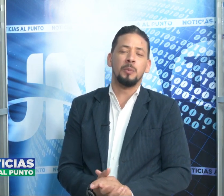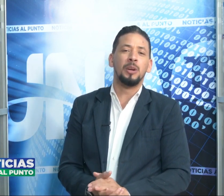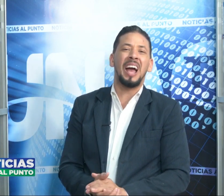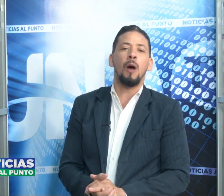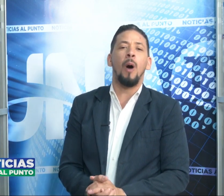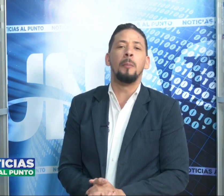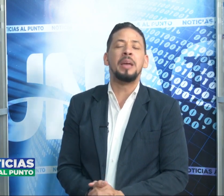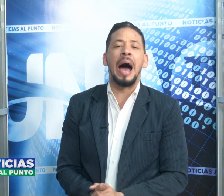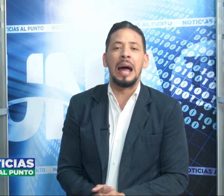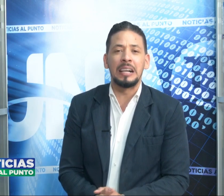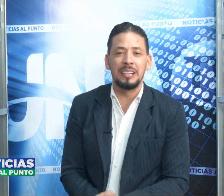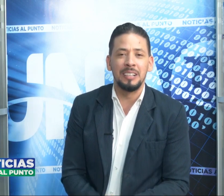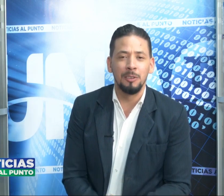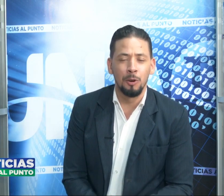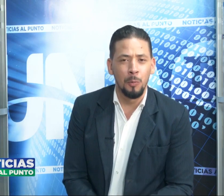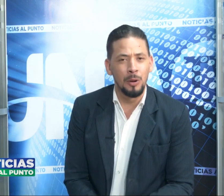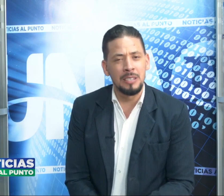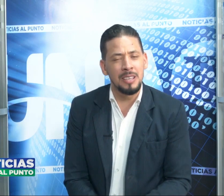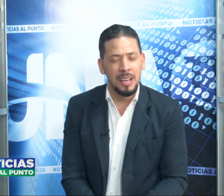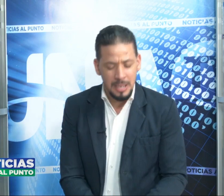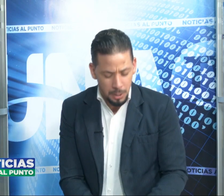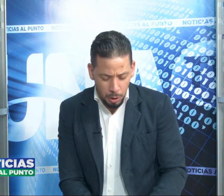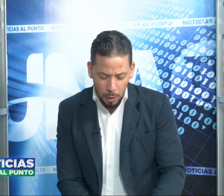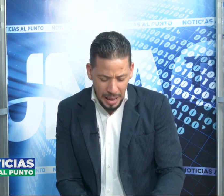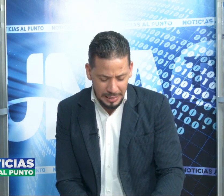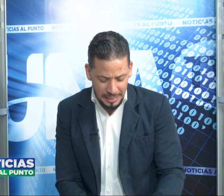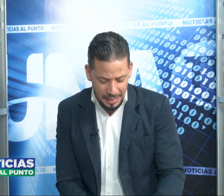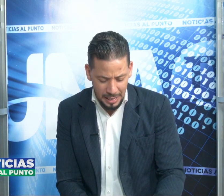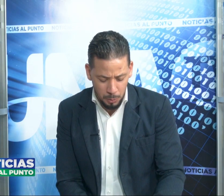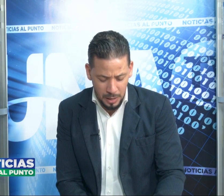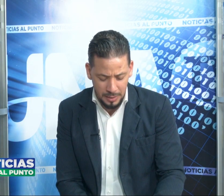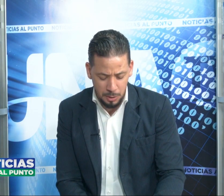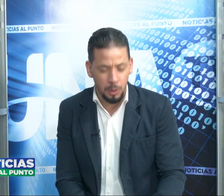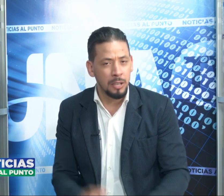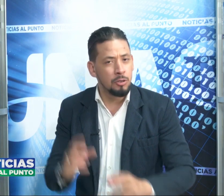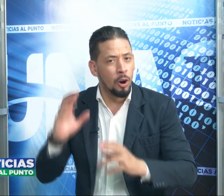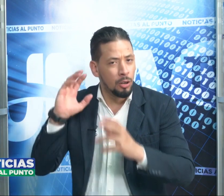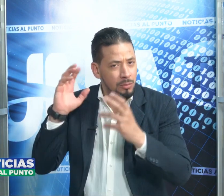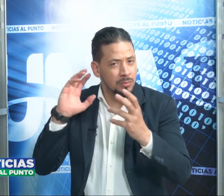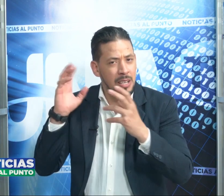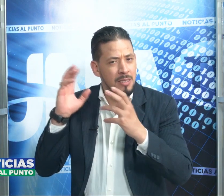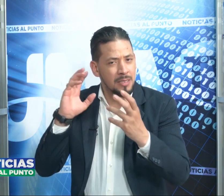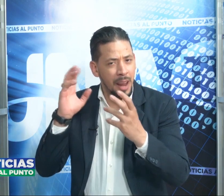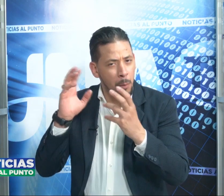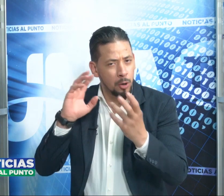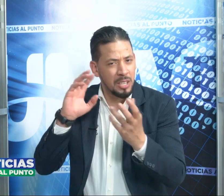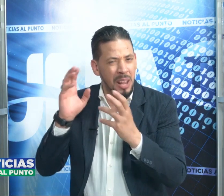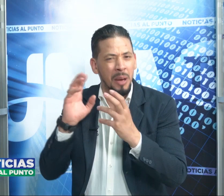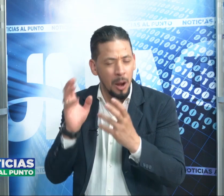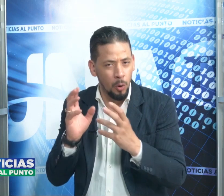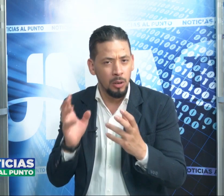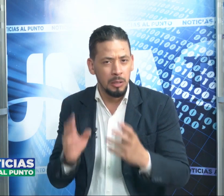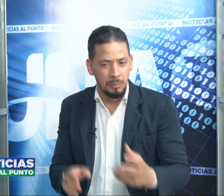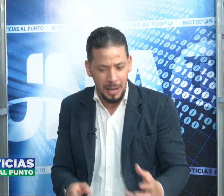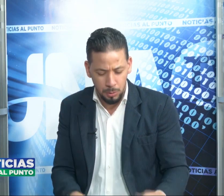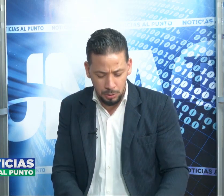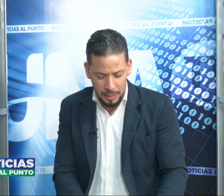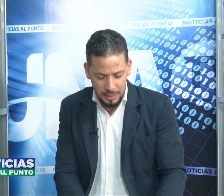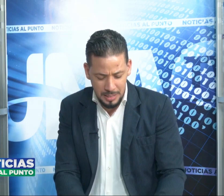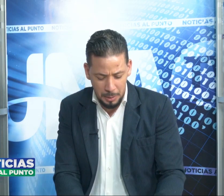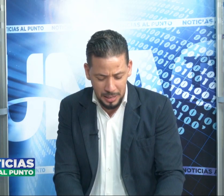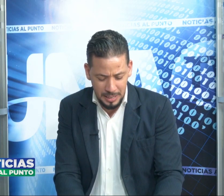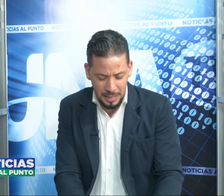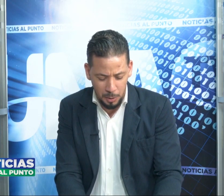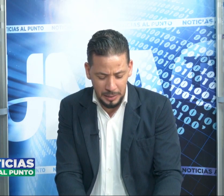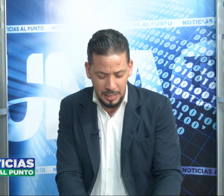dominicano, se ponen a guapiar con los policías. Yo creo que hay que tener una desconexión cerebro-cerebelo para